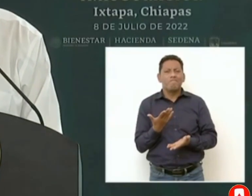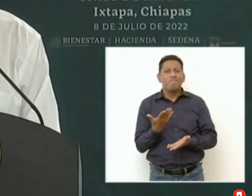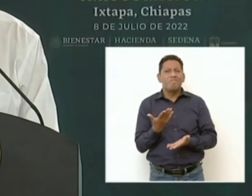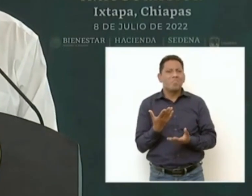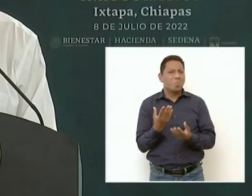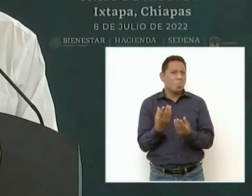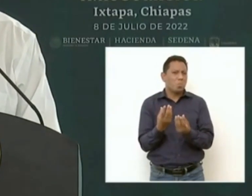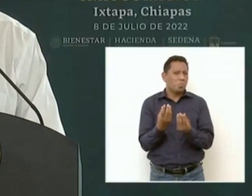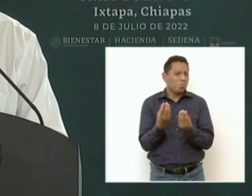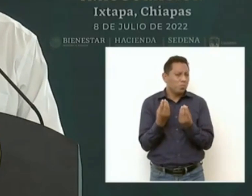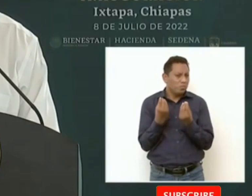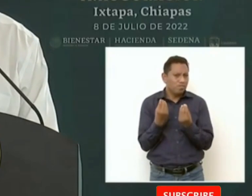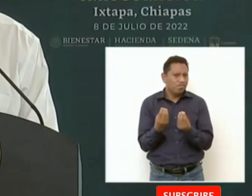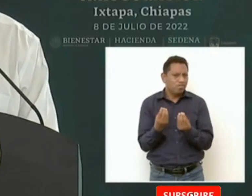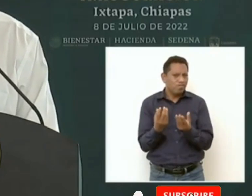mucho